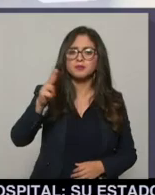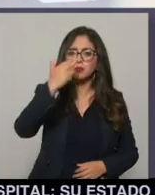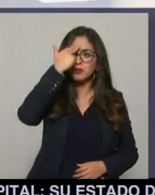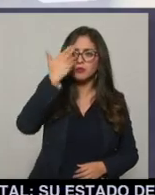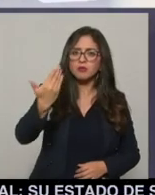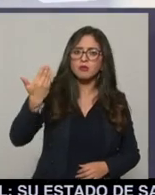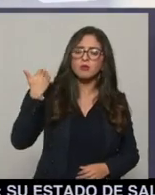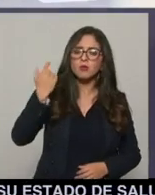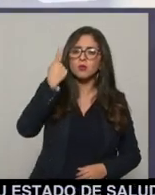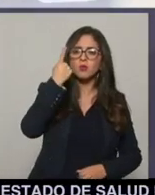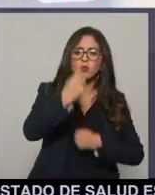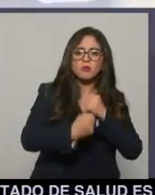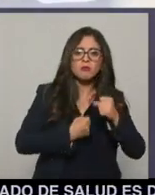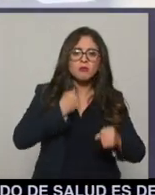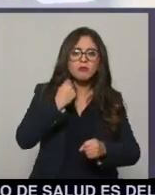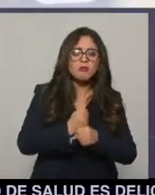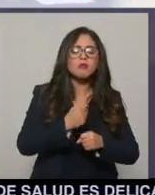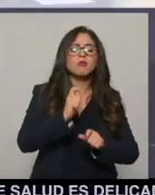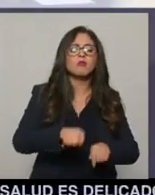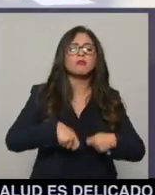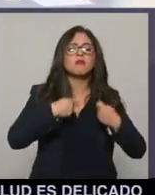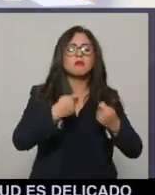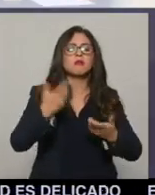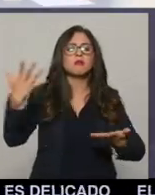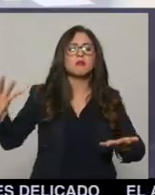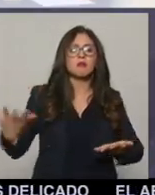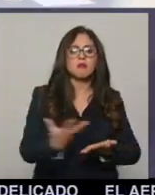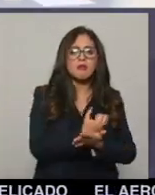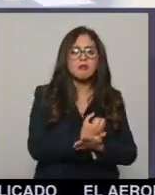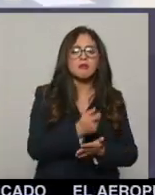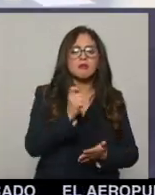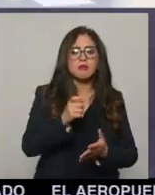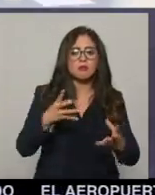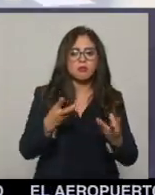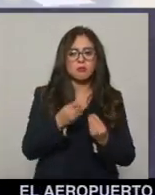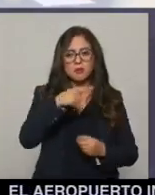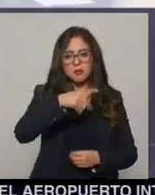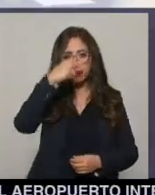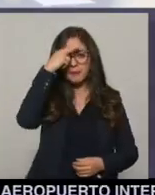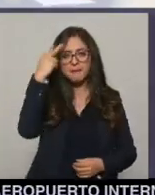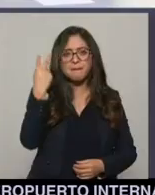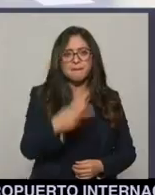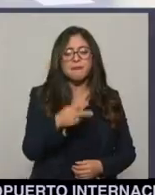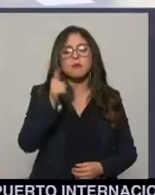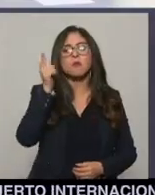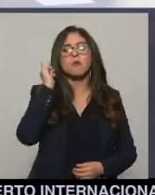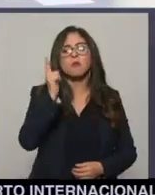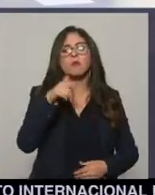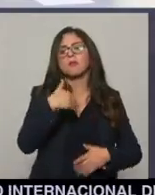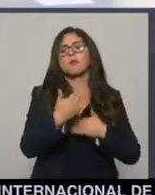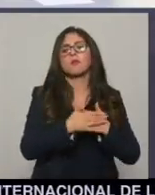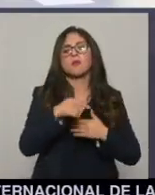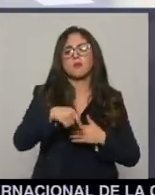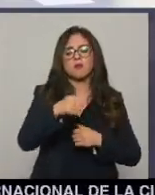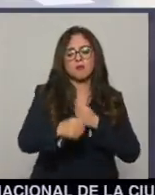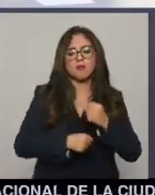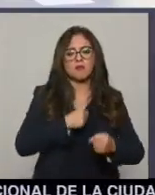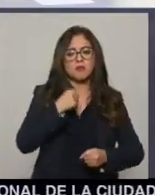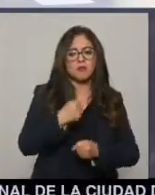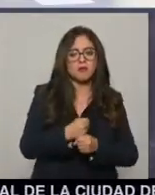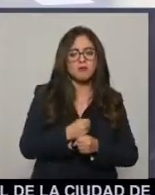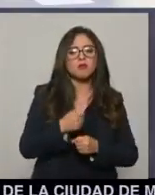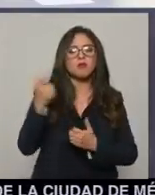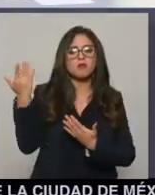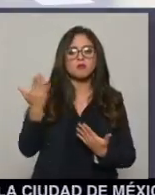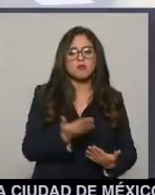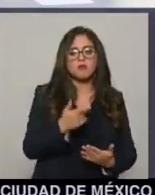Max Verstappen fue el campeón de del GP México, así que se esperará pues este año que llegue de